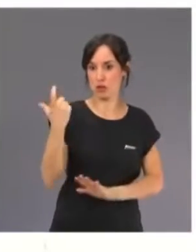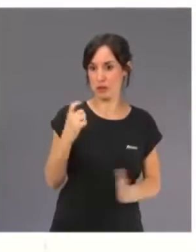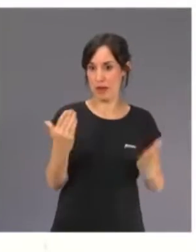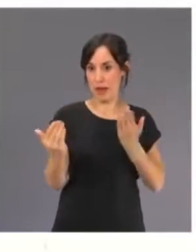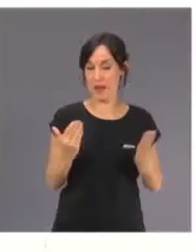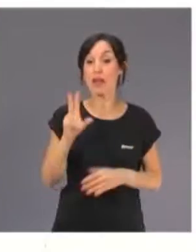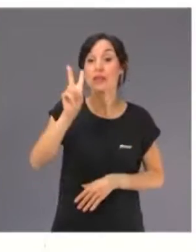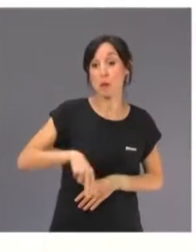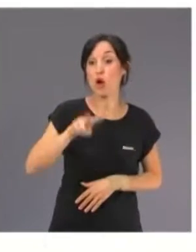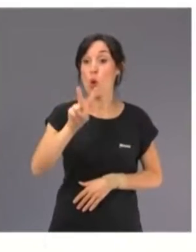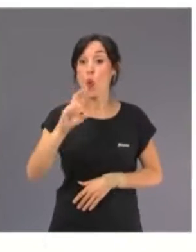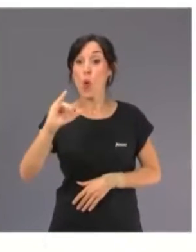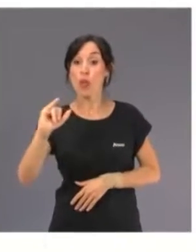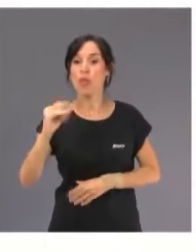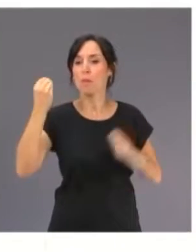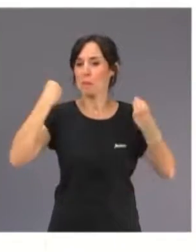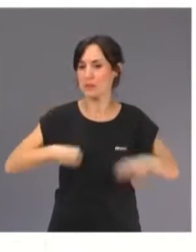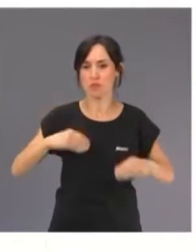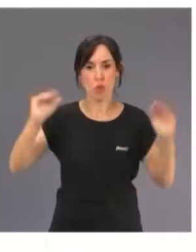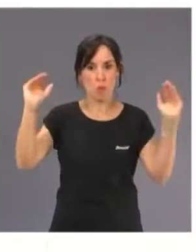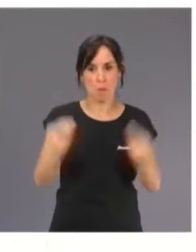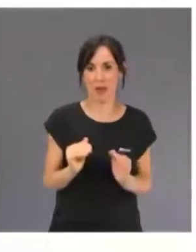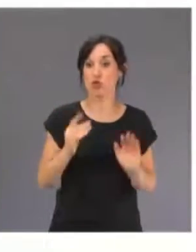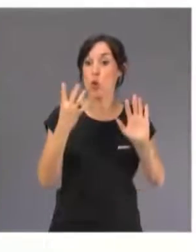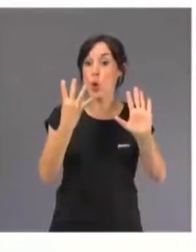y en la UCI también la tendencia es a la baja. Hay